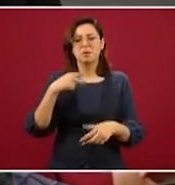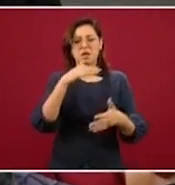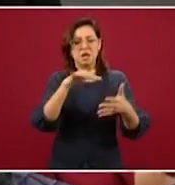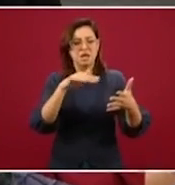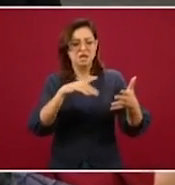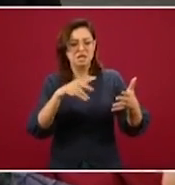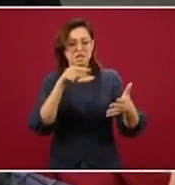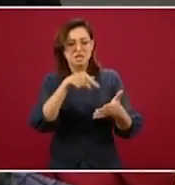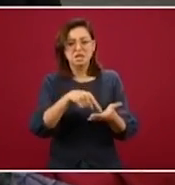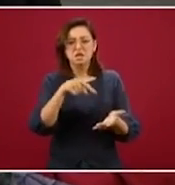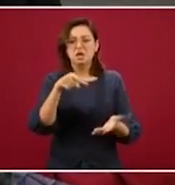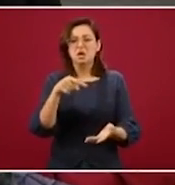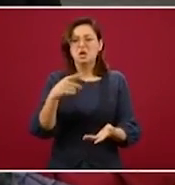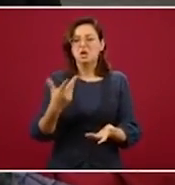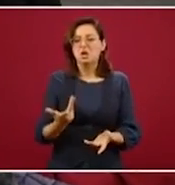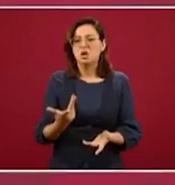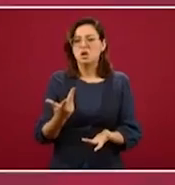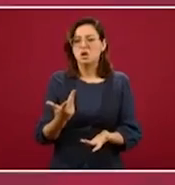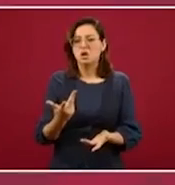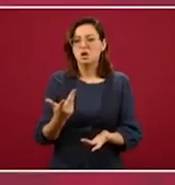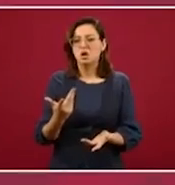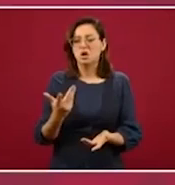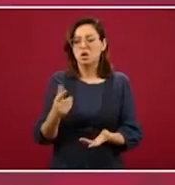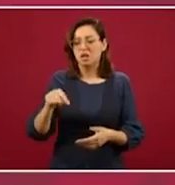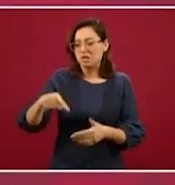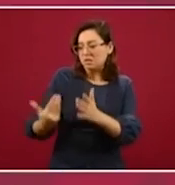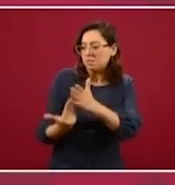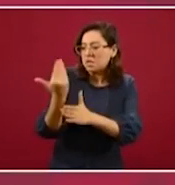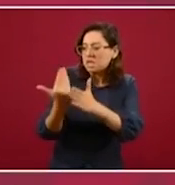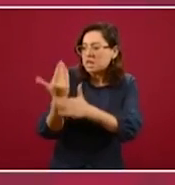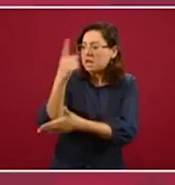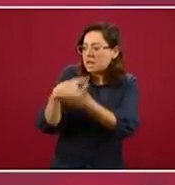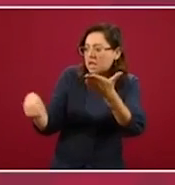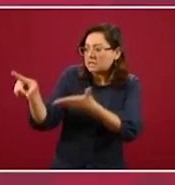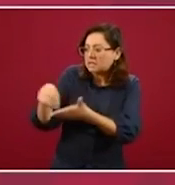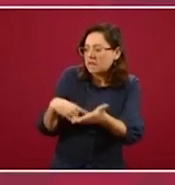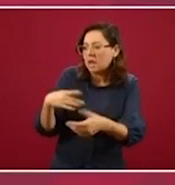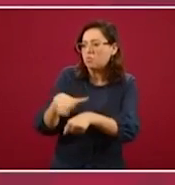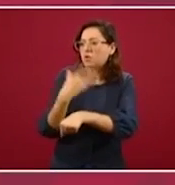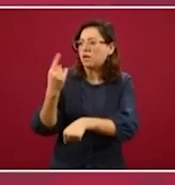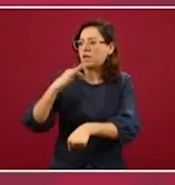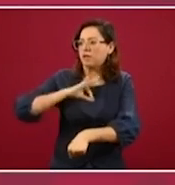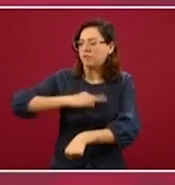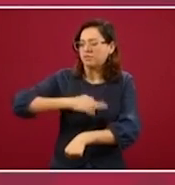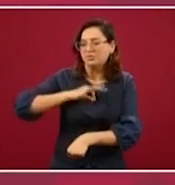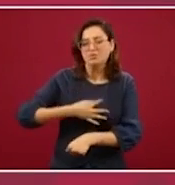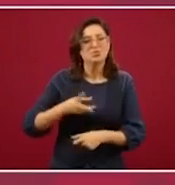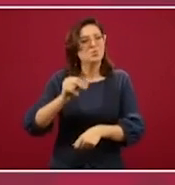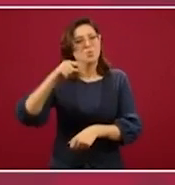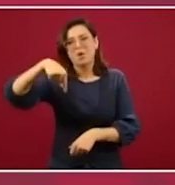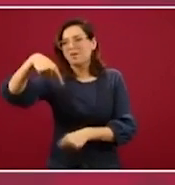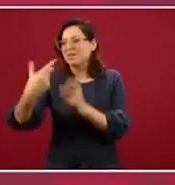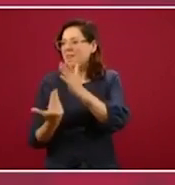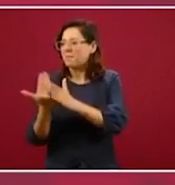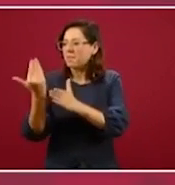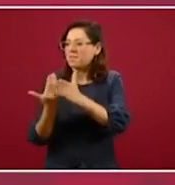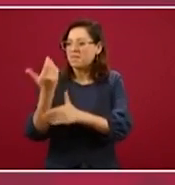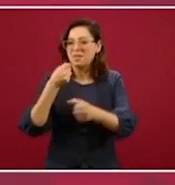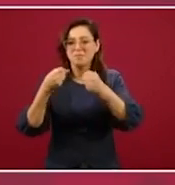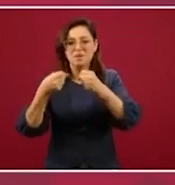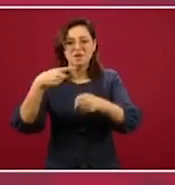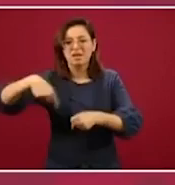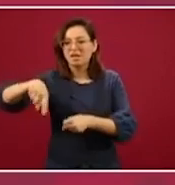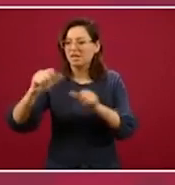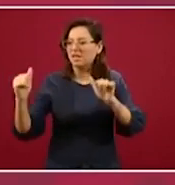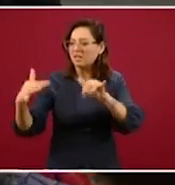decía, ¿van a suspender la mañanera? No, o sea, es que hay quienes no